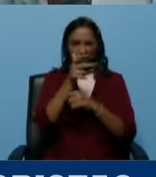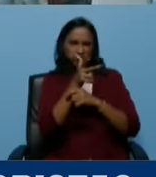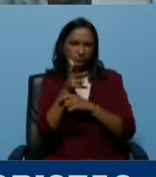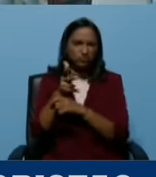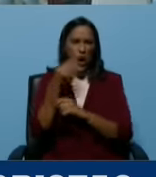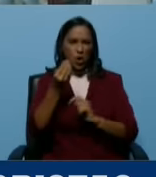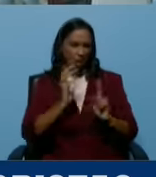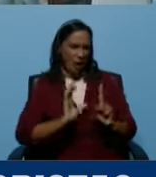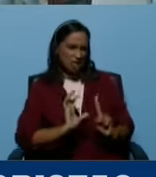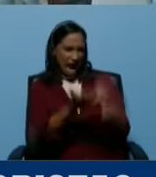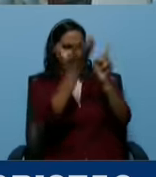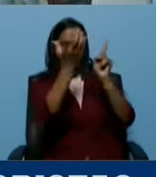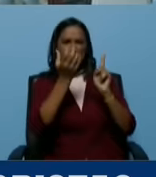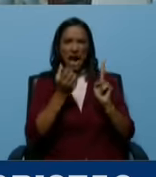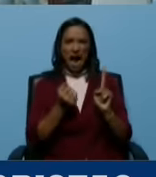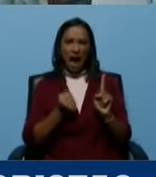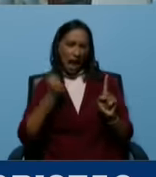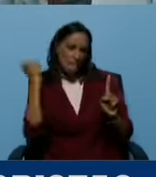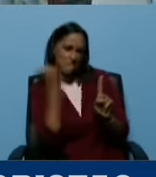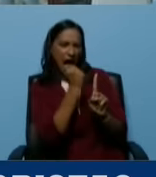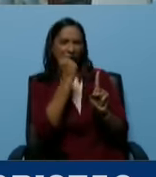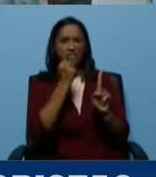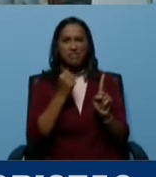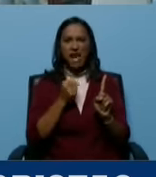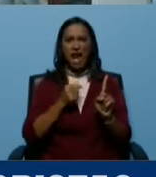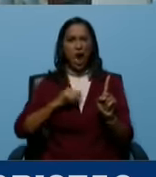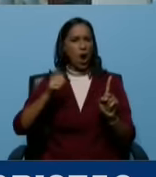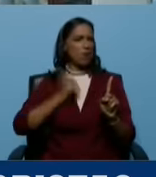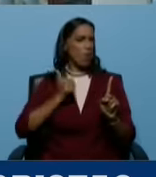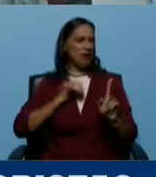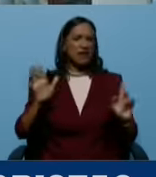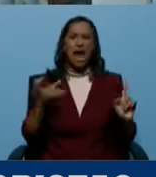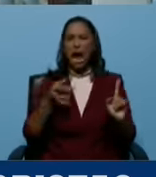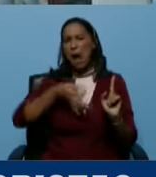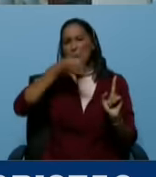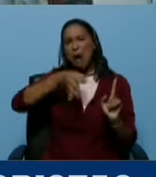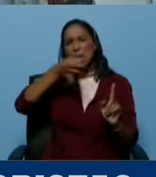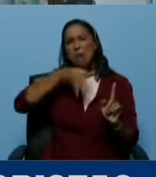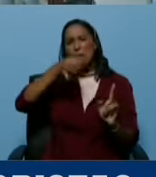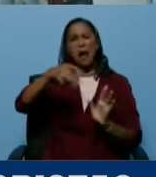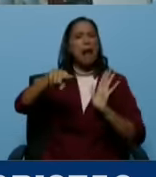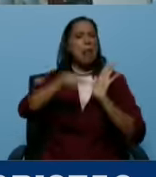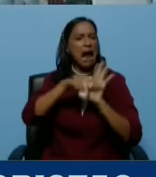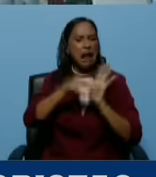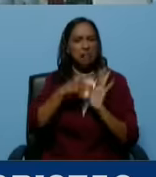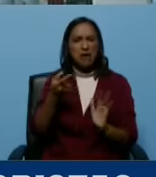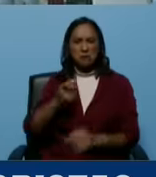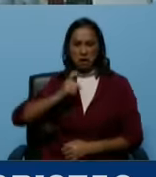cómo queman, lanzan cualquier cantidad de mensajes de crímenes de odio,